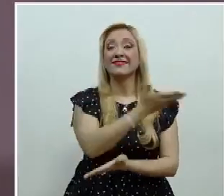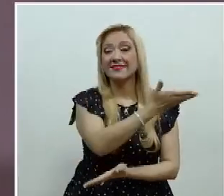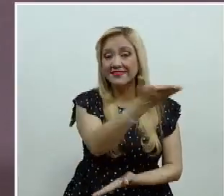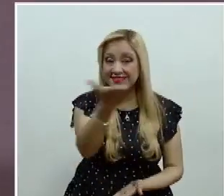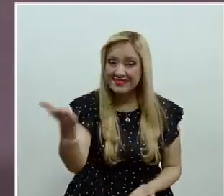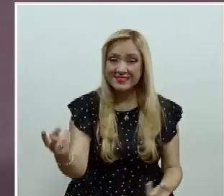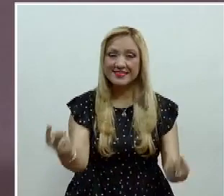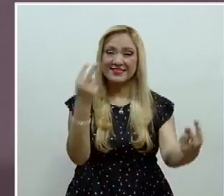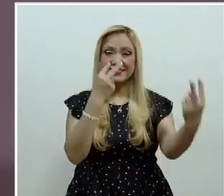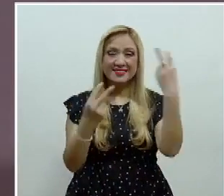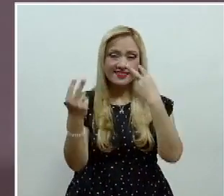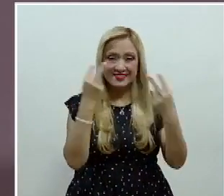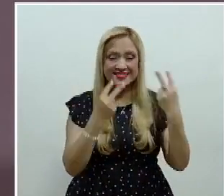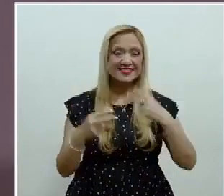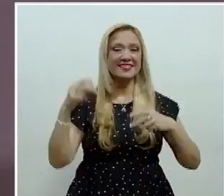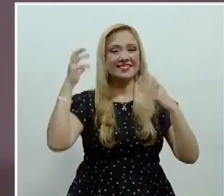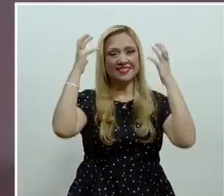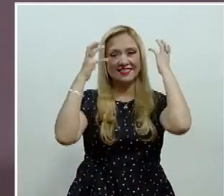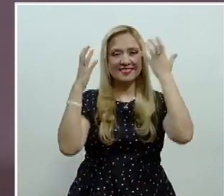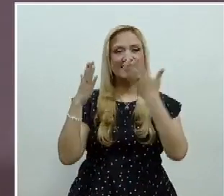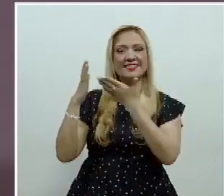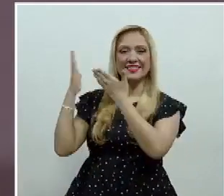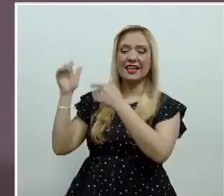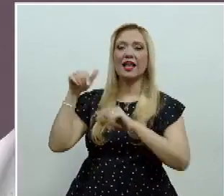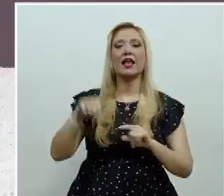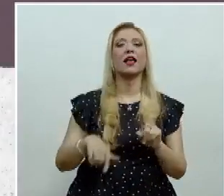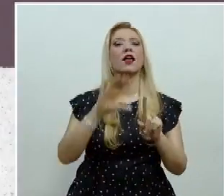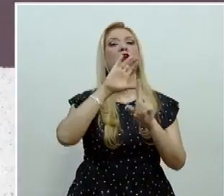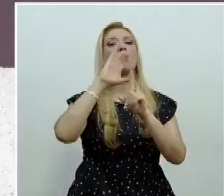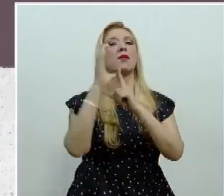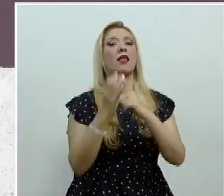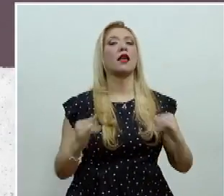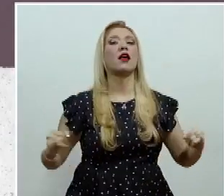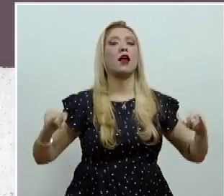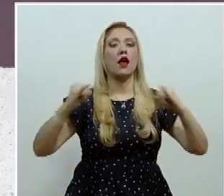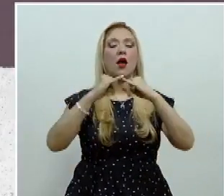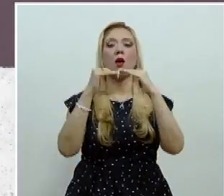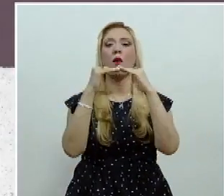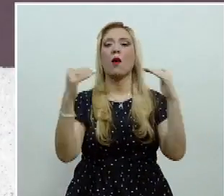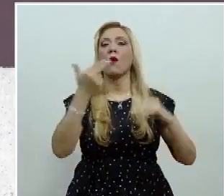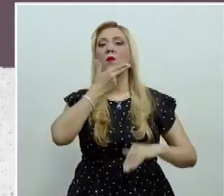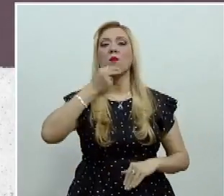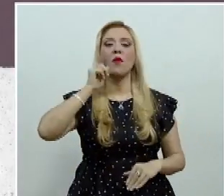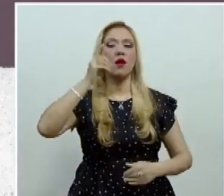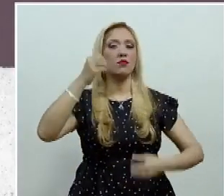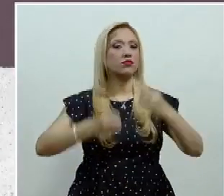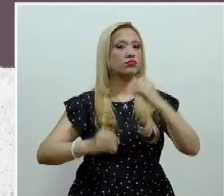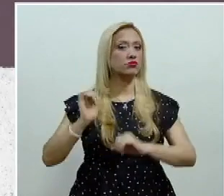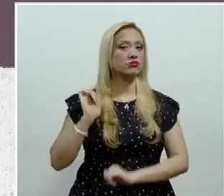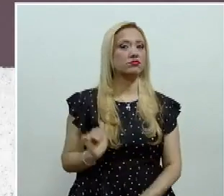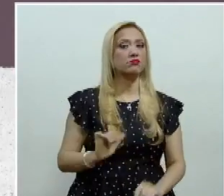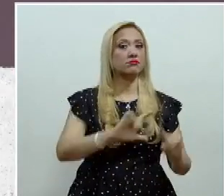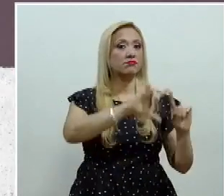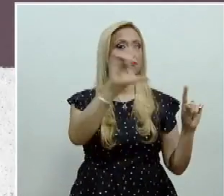También gracias a usted por su atención a este espacio del Comité Interinstitucional de Igualdad de Género del Poder Judicial de la